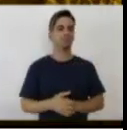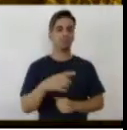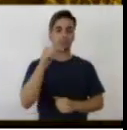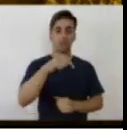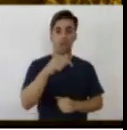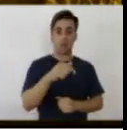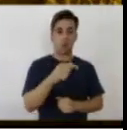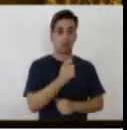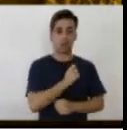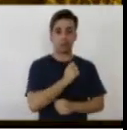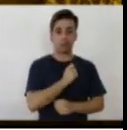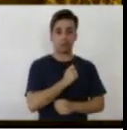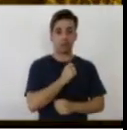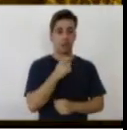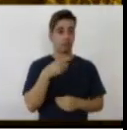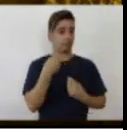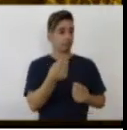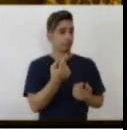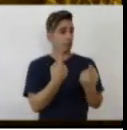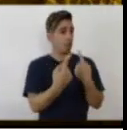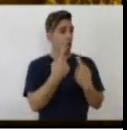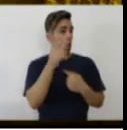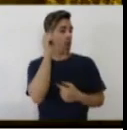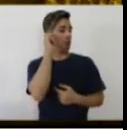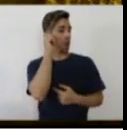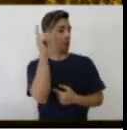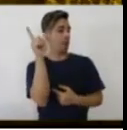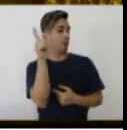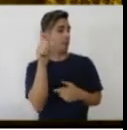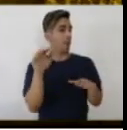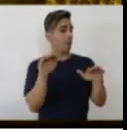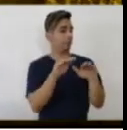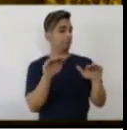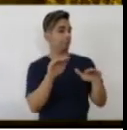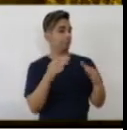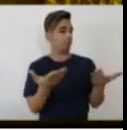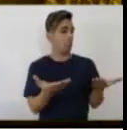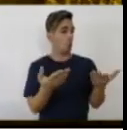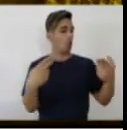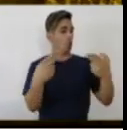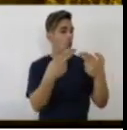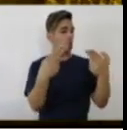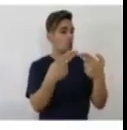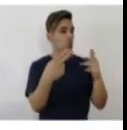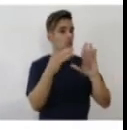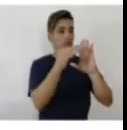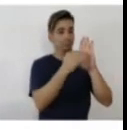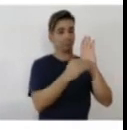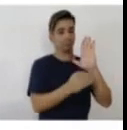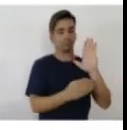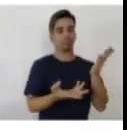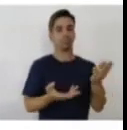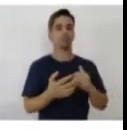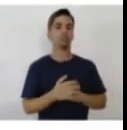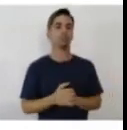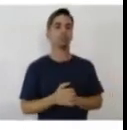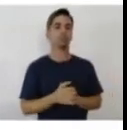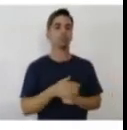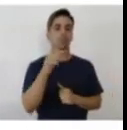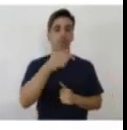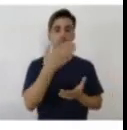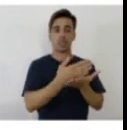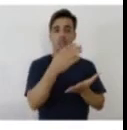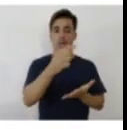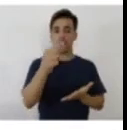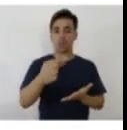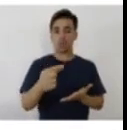voy a tratar de darle algunas ideas de las bases del concurso. Es un concurso donde los estudiantes